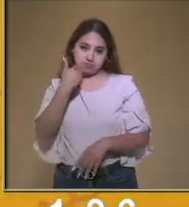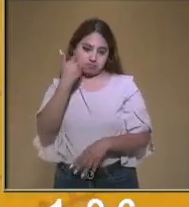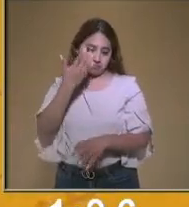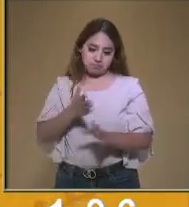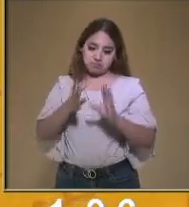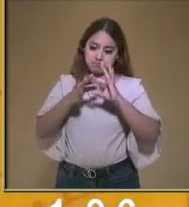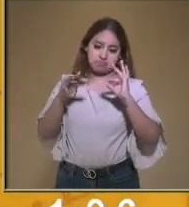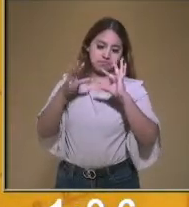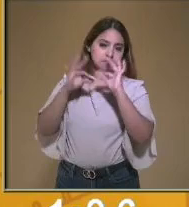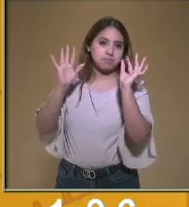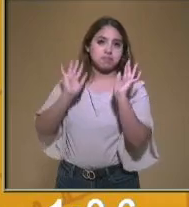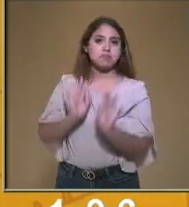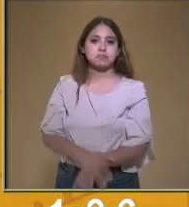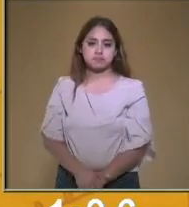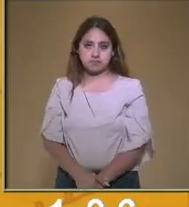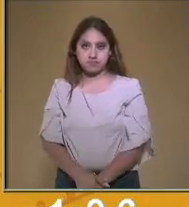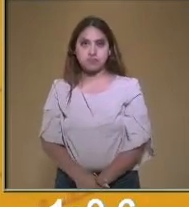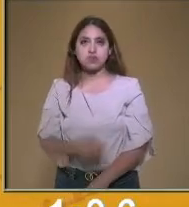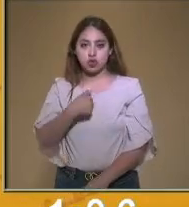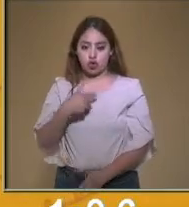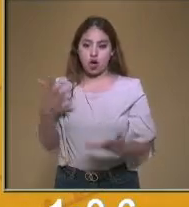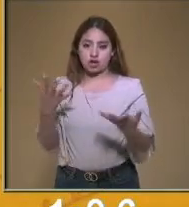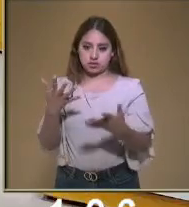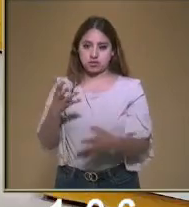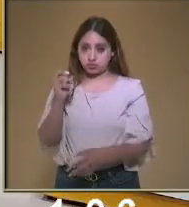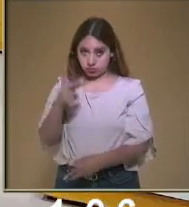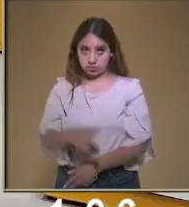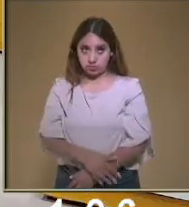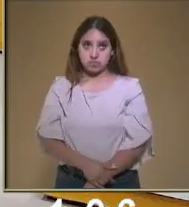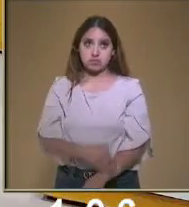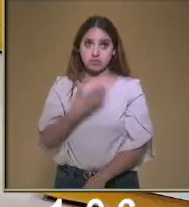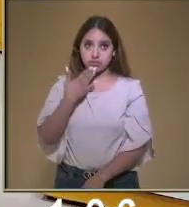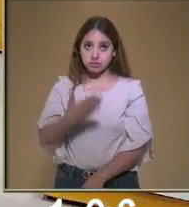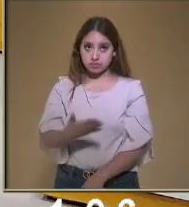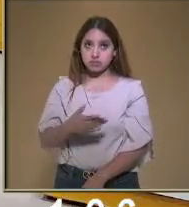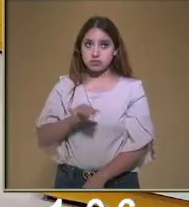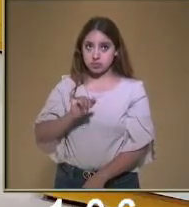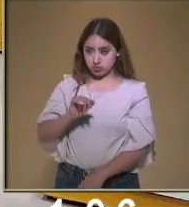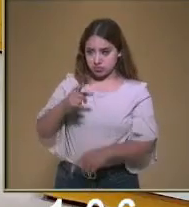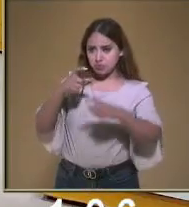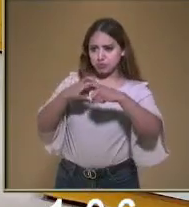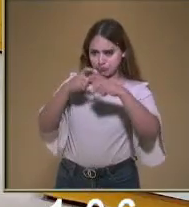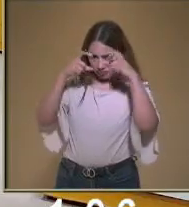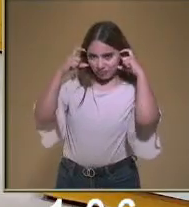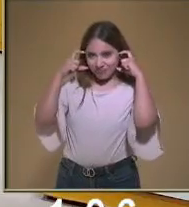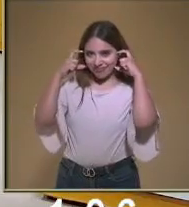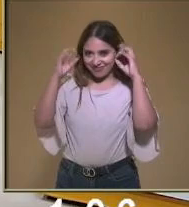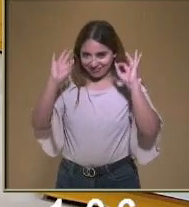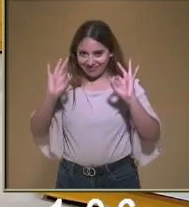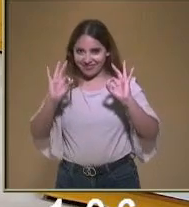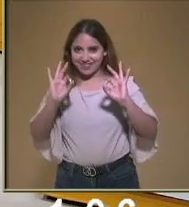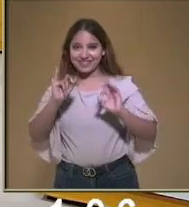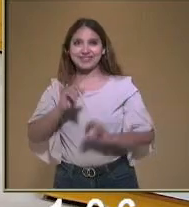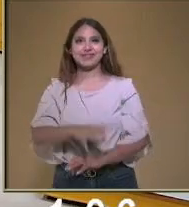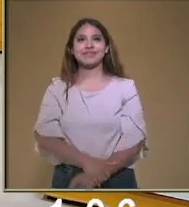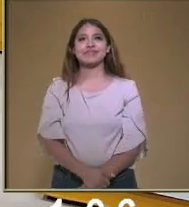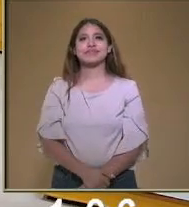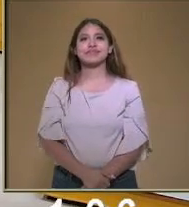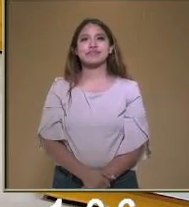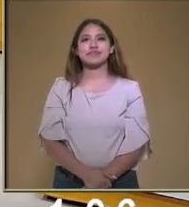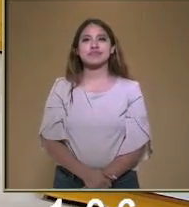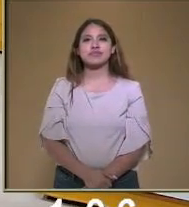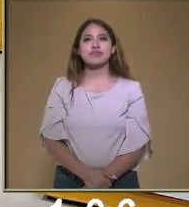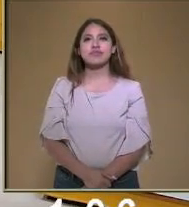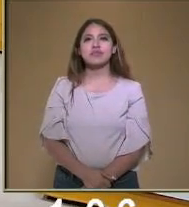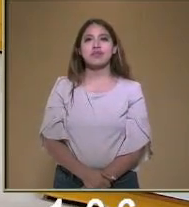indique, profe, es como yo lo voy a realizar. Muy bien, ¿te parece si me vendo los ojos? Me parece muy bien, profe. ¿Me vas indicando entonces? ¿Me vas